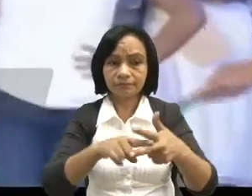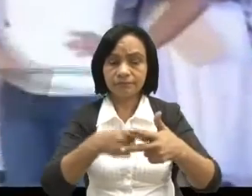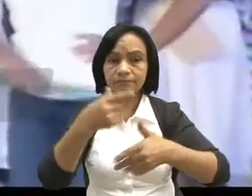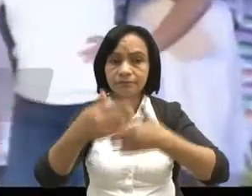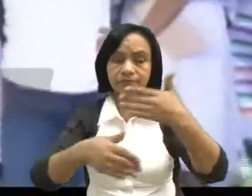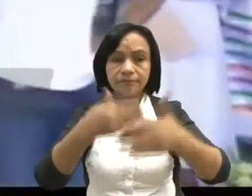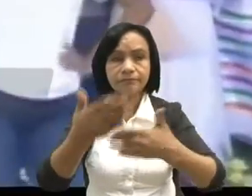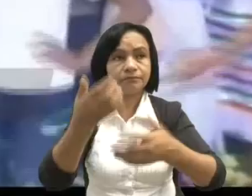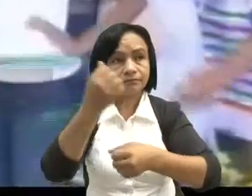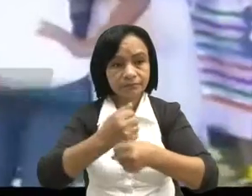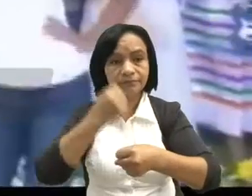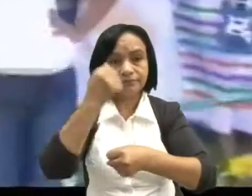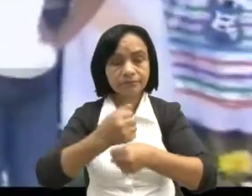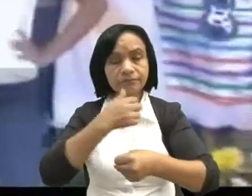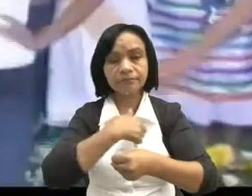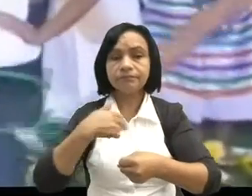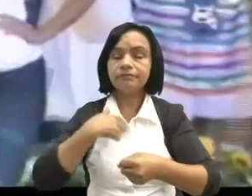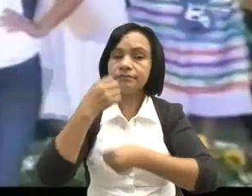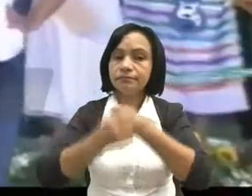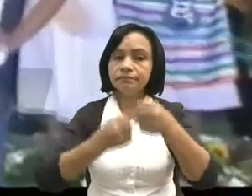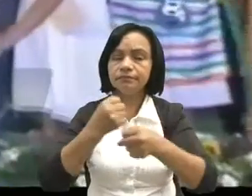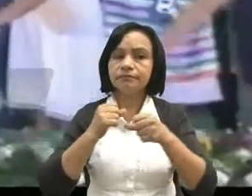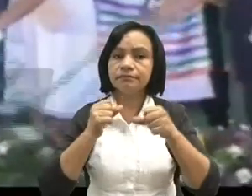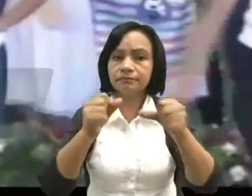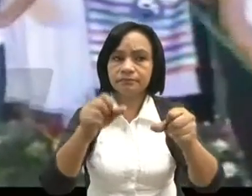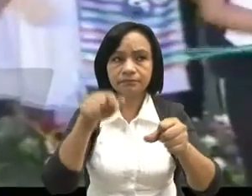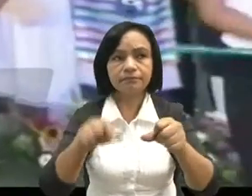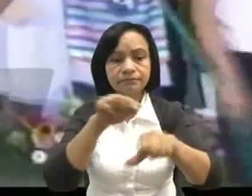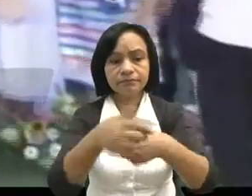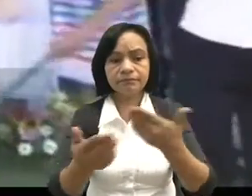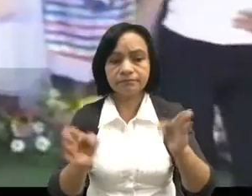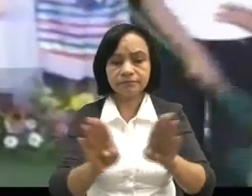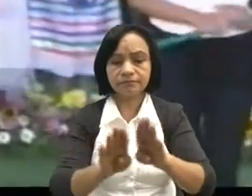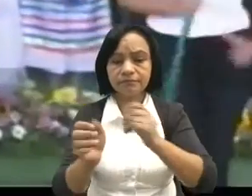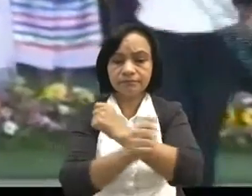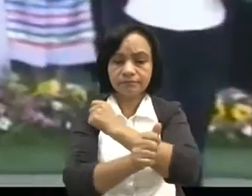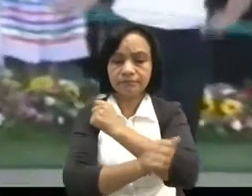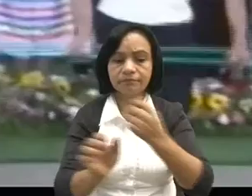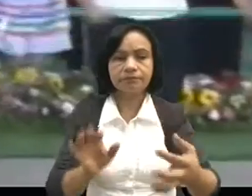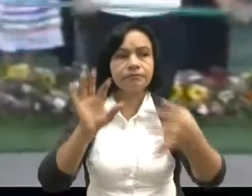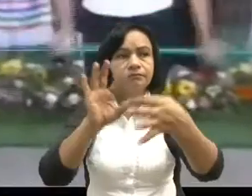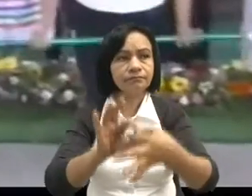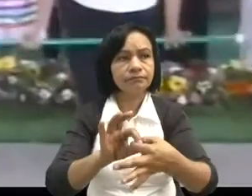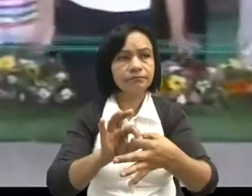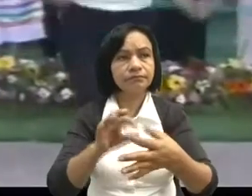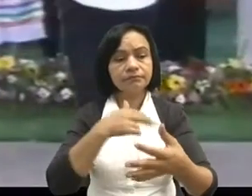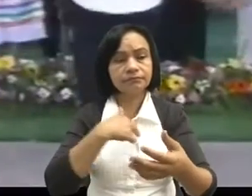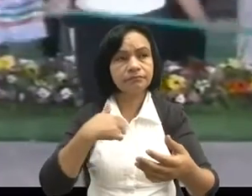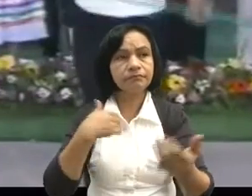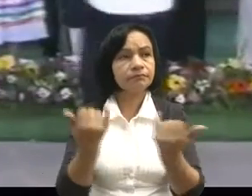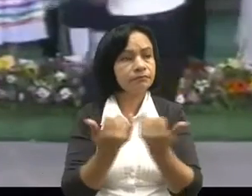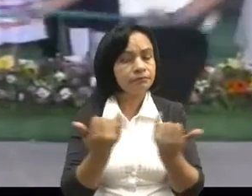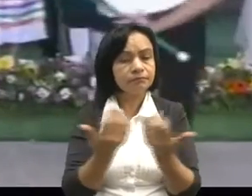proceso de trabajo, ¿no? Que te lleva por muchos años a estar al frente de estudiantes. Entonces, retomando lo que te decía, eso es lo que se ha